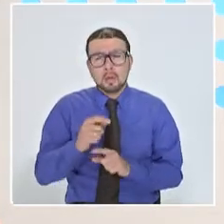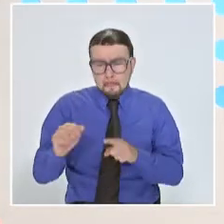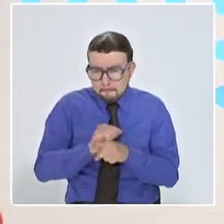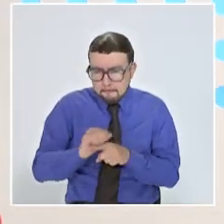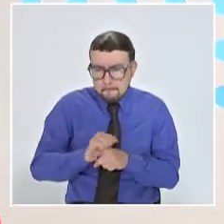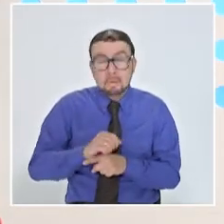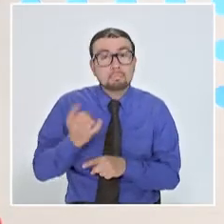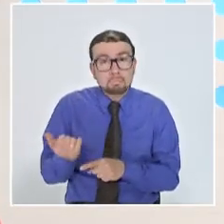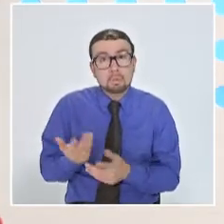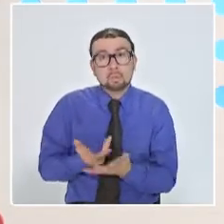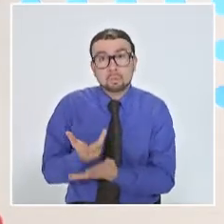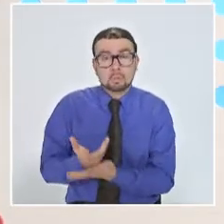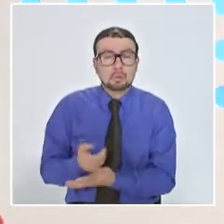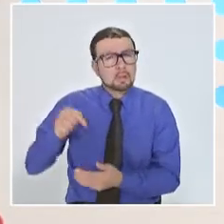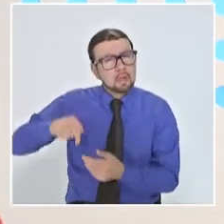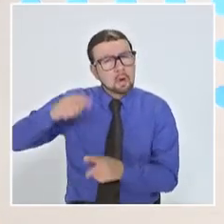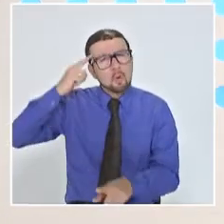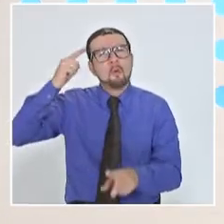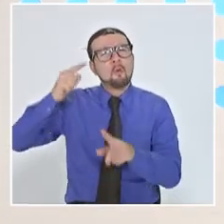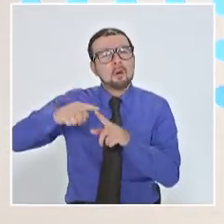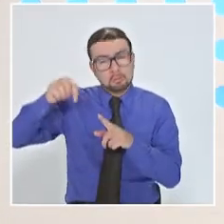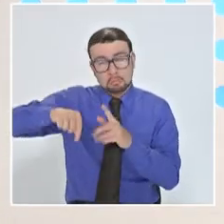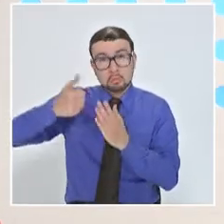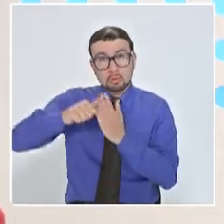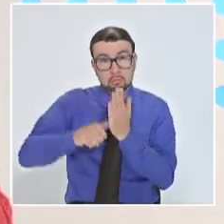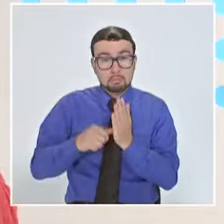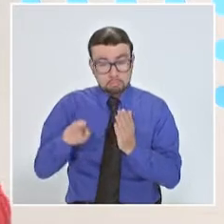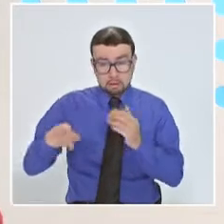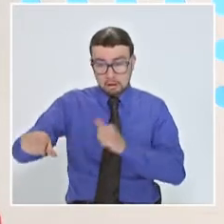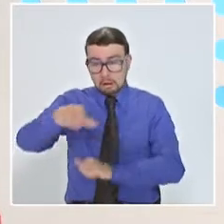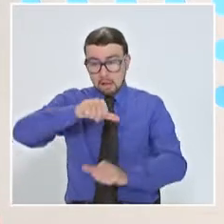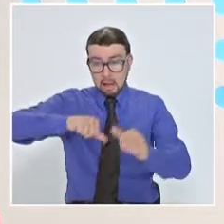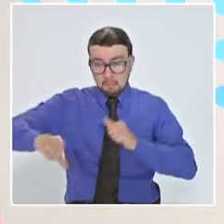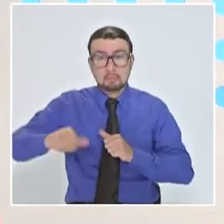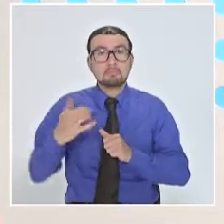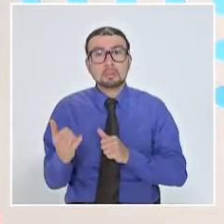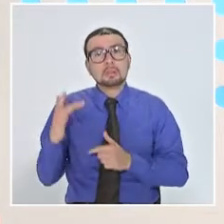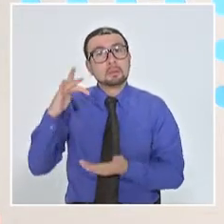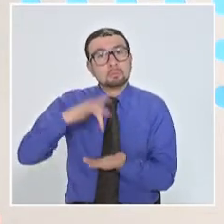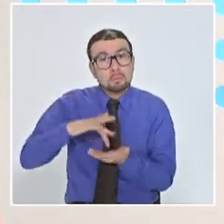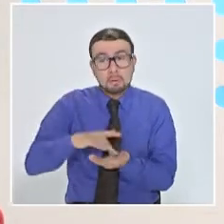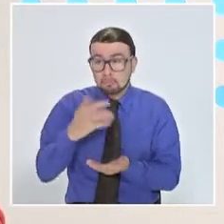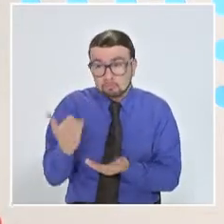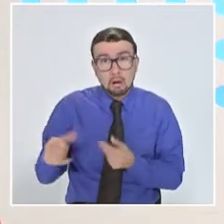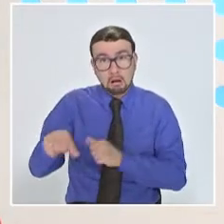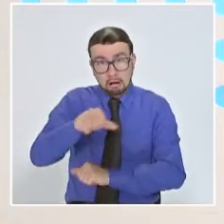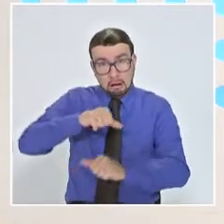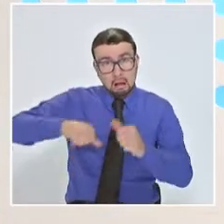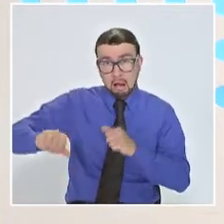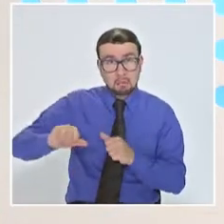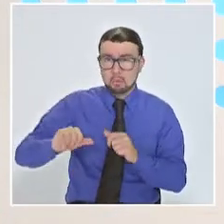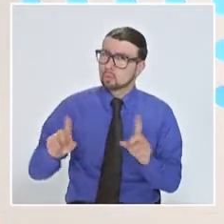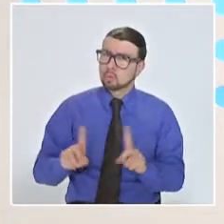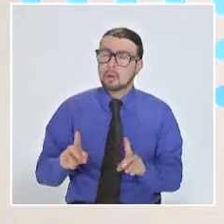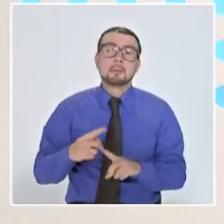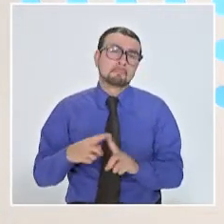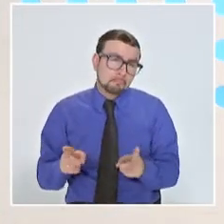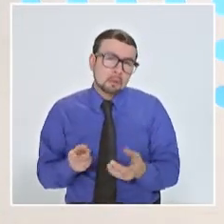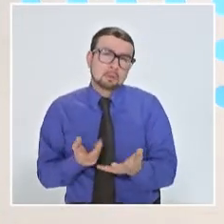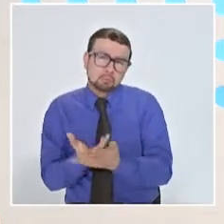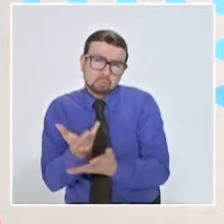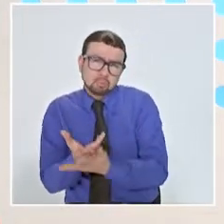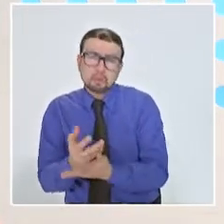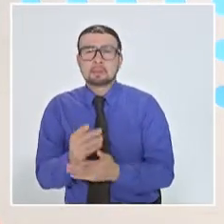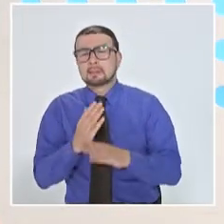consejos, la finalidad de este programa no es reemplazar una consulta médica, pero sí orientarlos a ustedes para evitar complicaciones en la